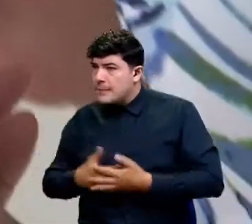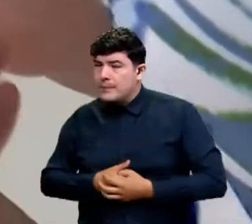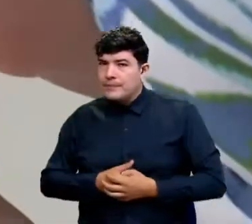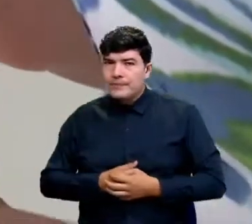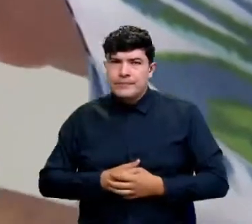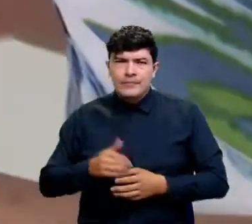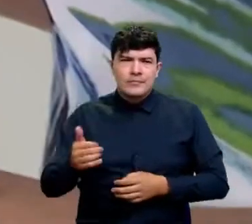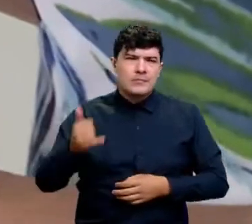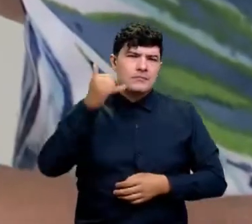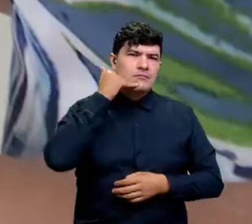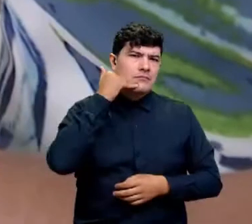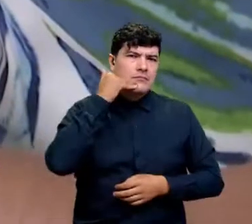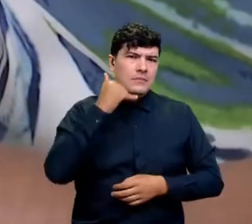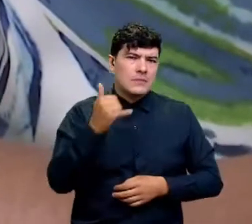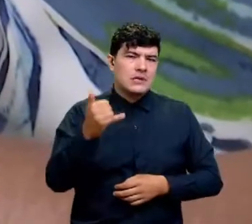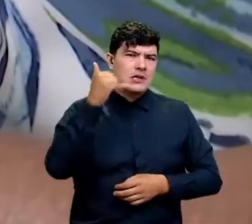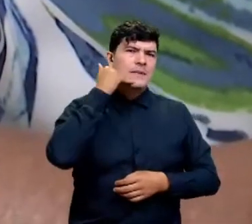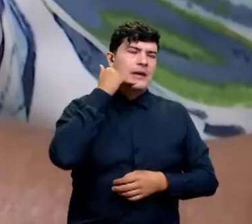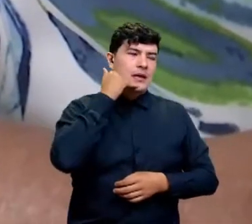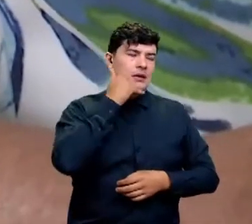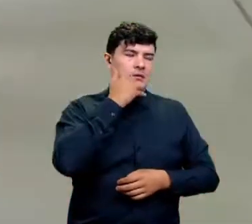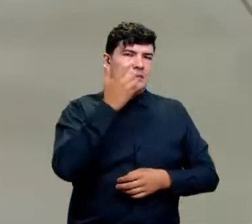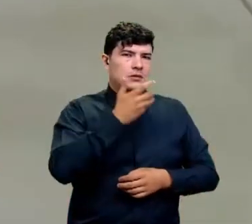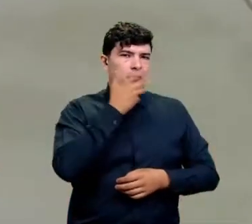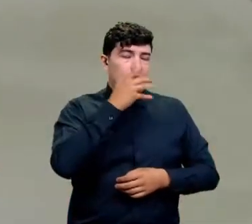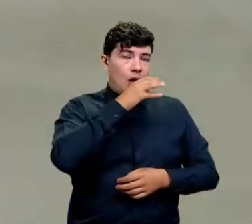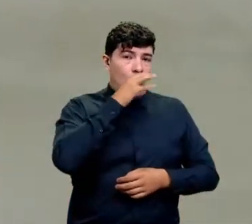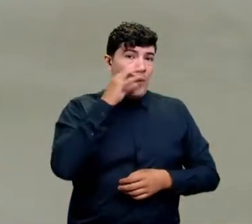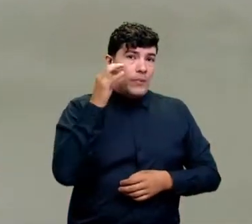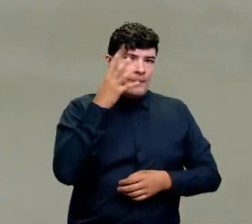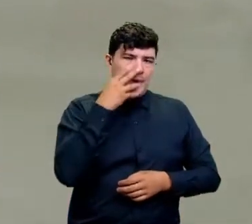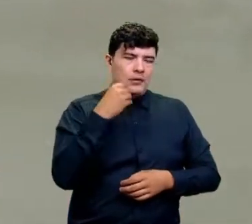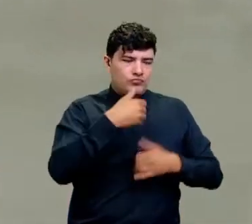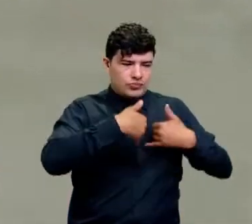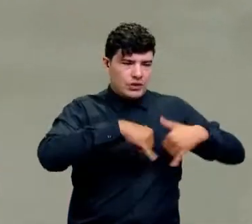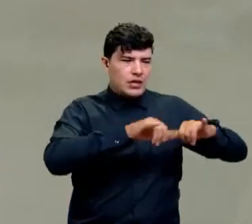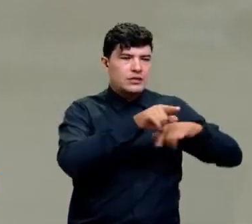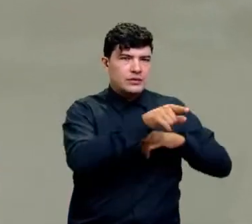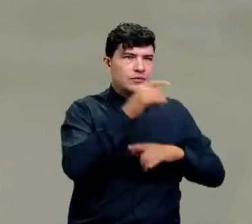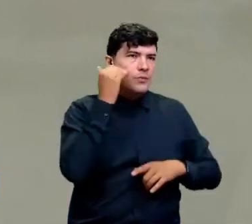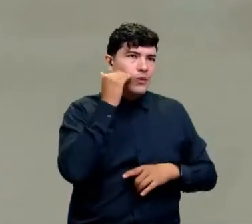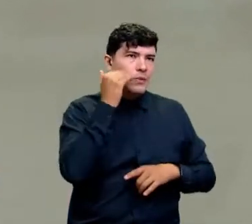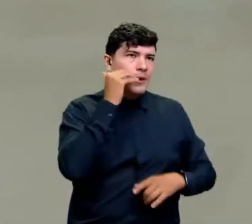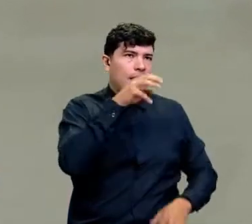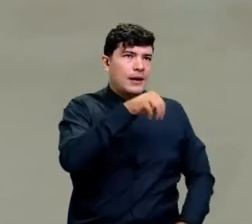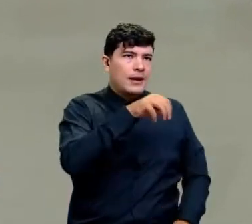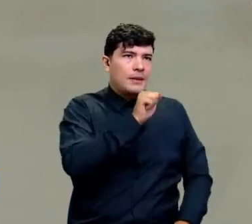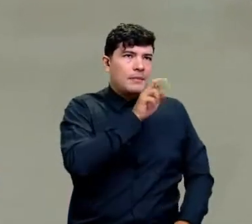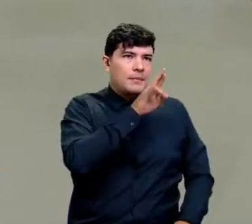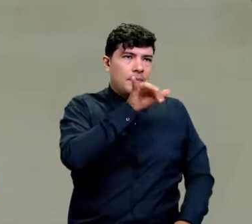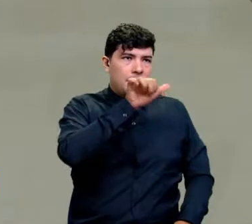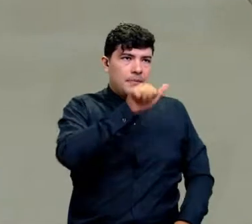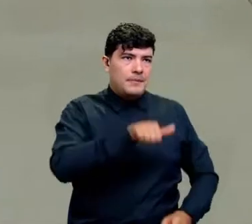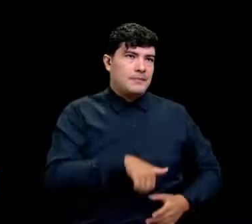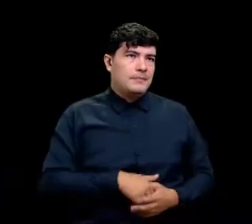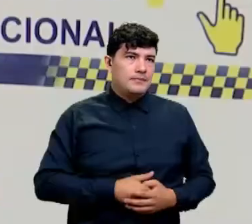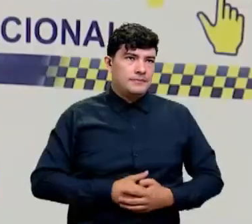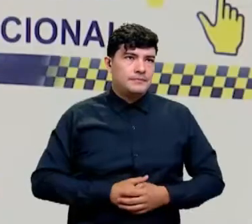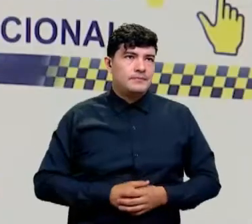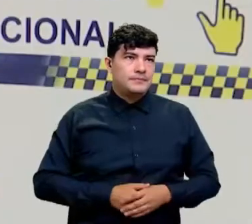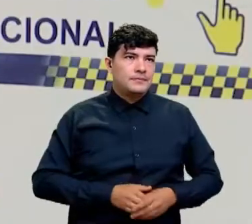fue suficiente para que un delincuente atemorizara y estafara a María, como llamaremos a la víctima, para protegerle su